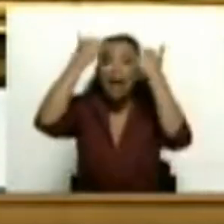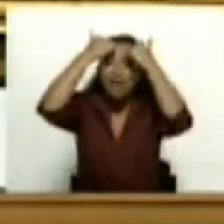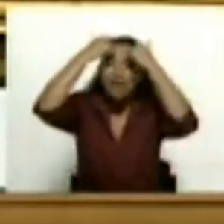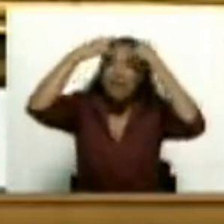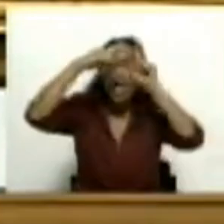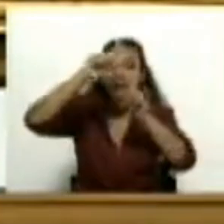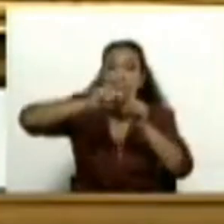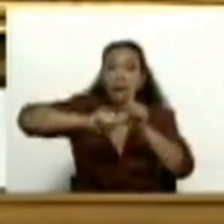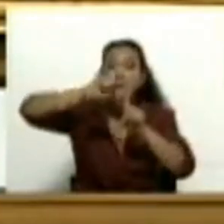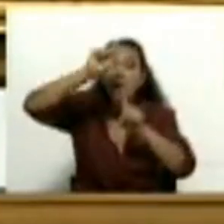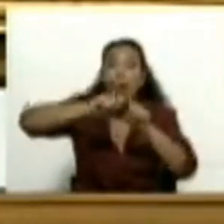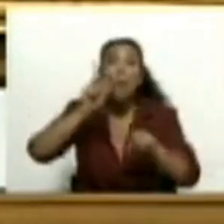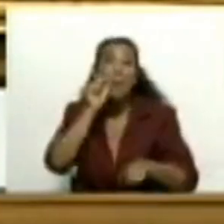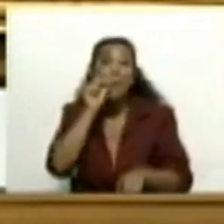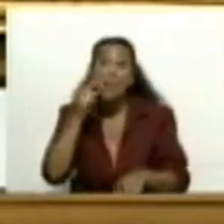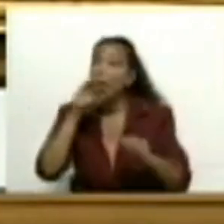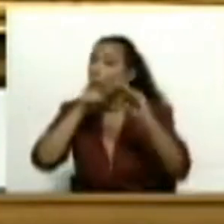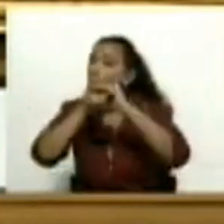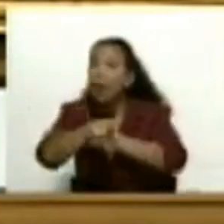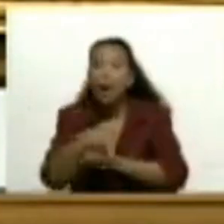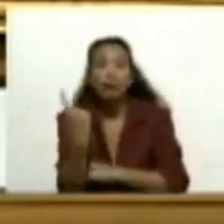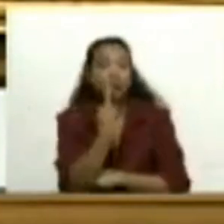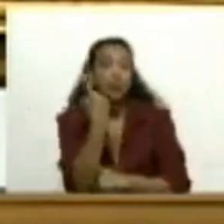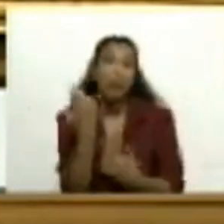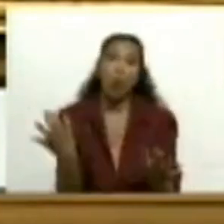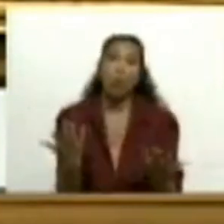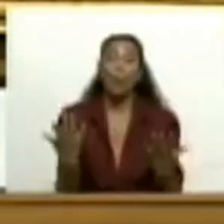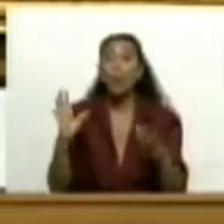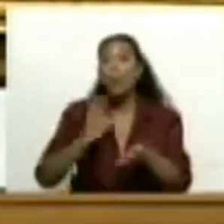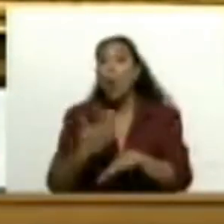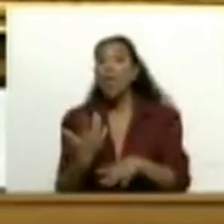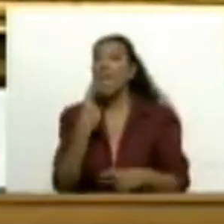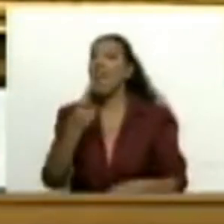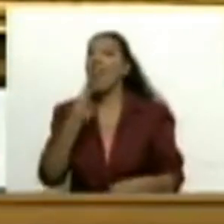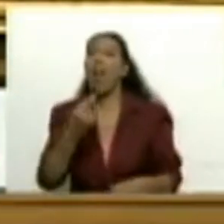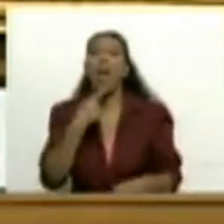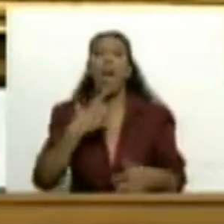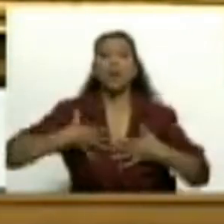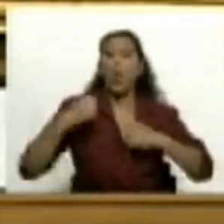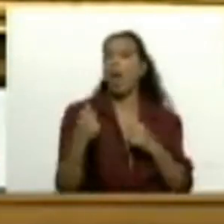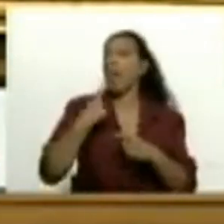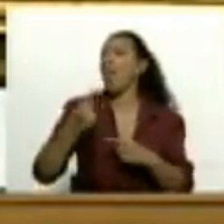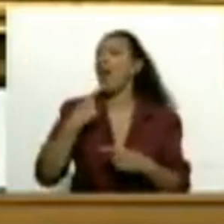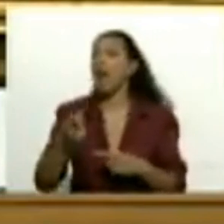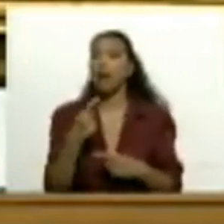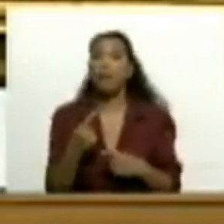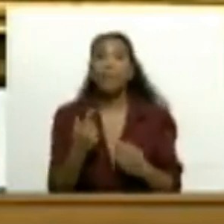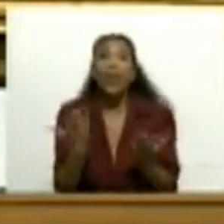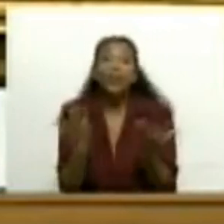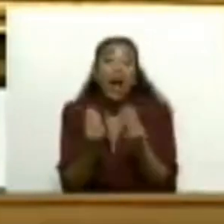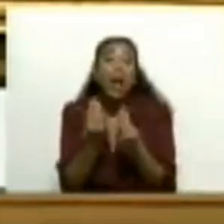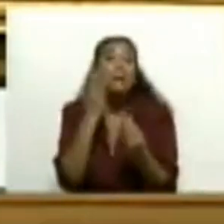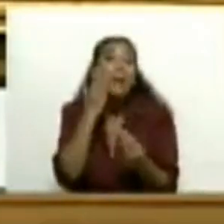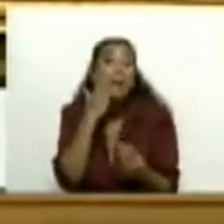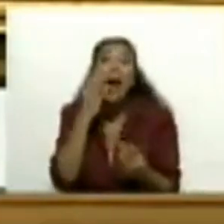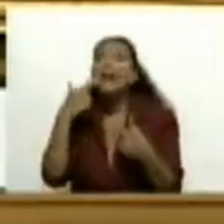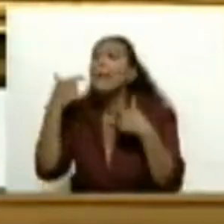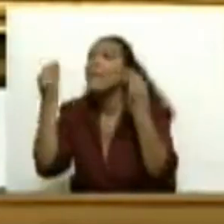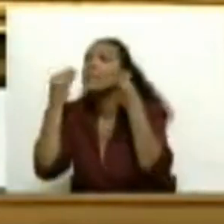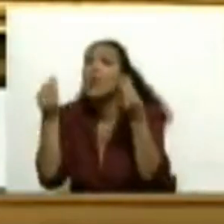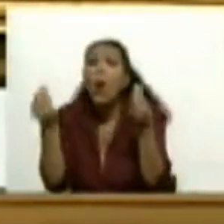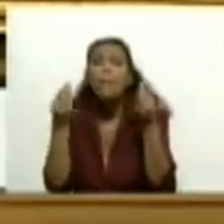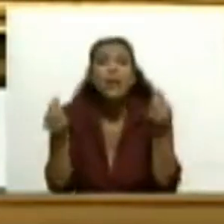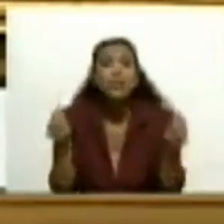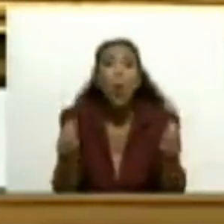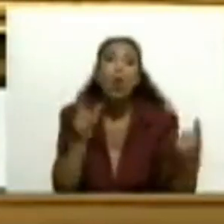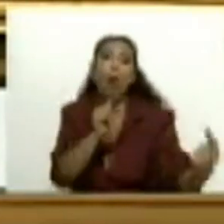la fiebre, solo que al papá no lo dejaron entrar y se empezó a quejar en seguridad. Una vez que la mamá sale a ver qué sucedió con ellos,